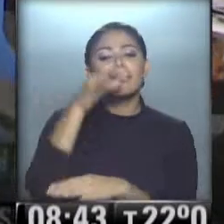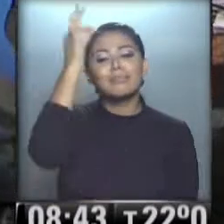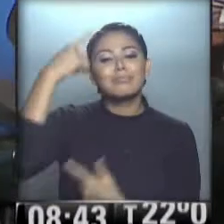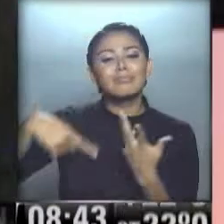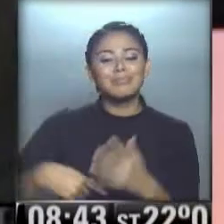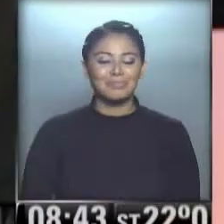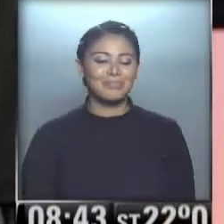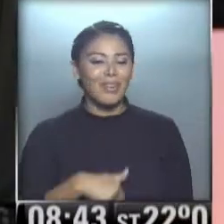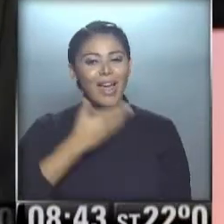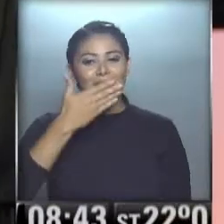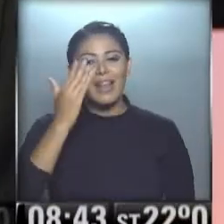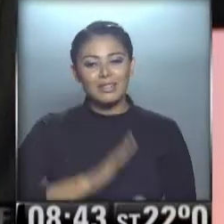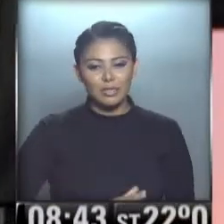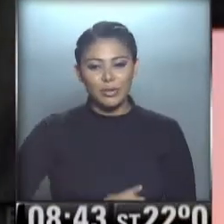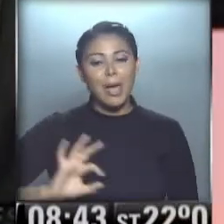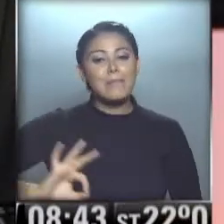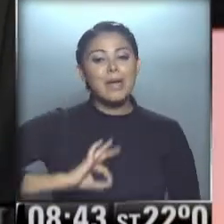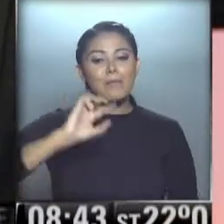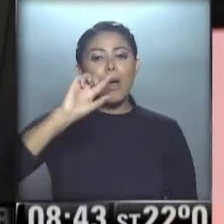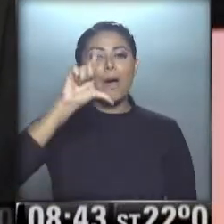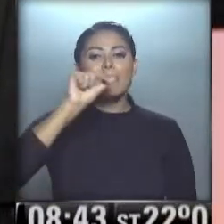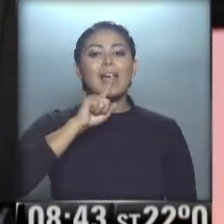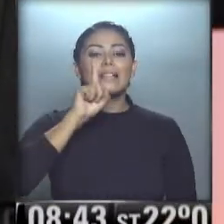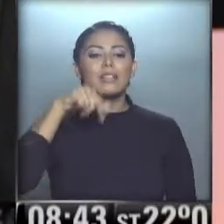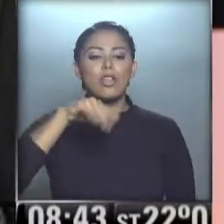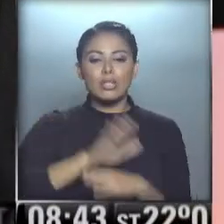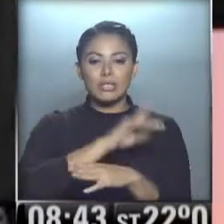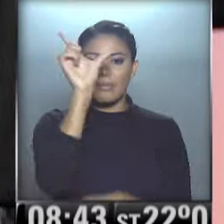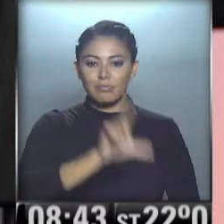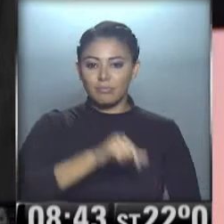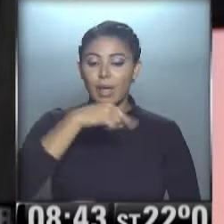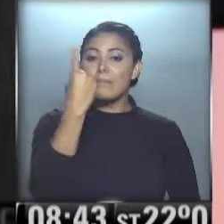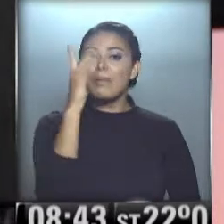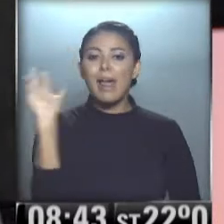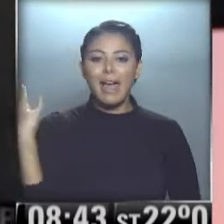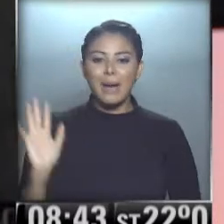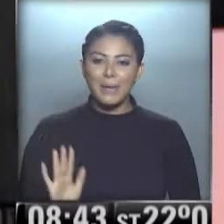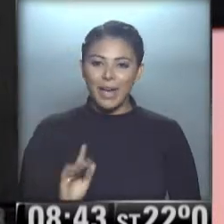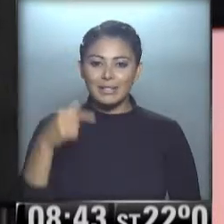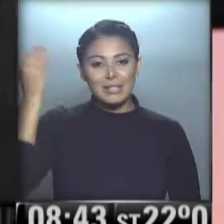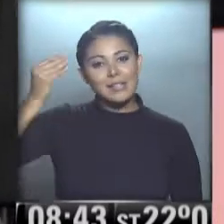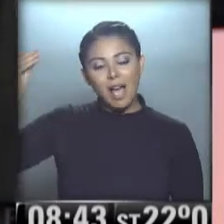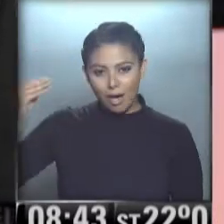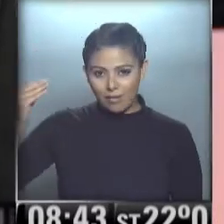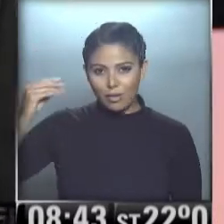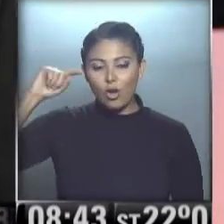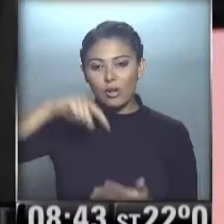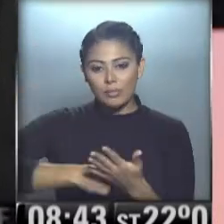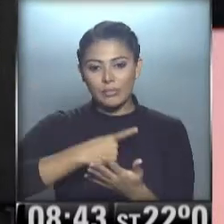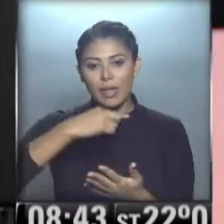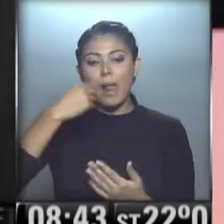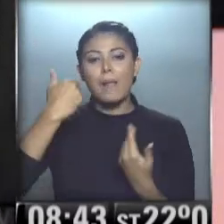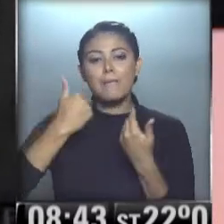Vamos a hablar entonces de los premios Platino al cine iberoamericano que se entregaron por primera vez, fue este sábado en la ciudad de